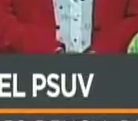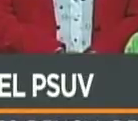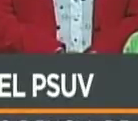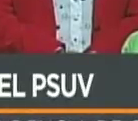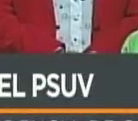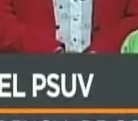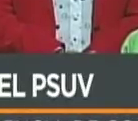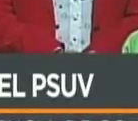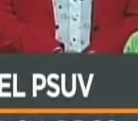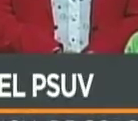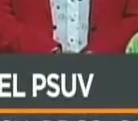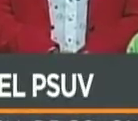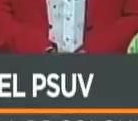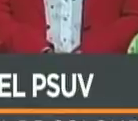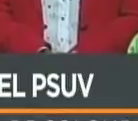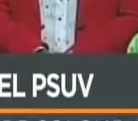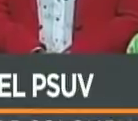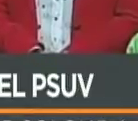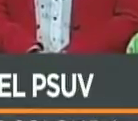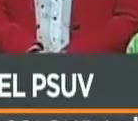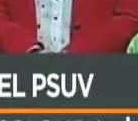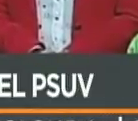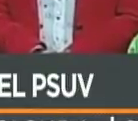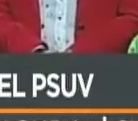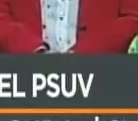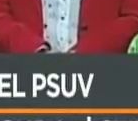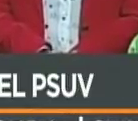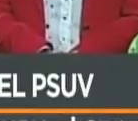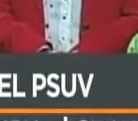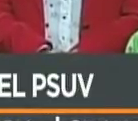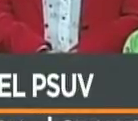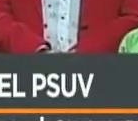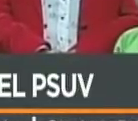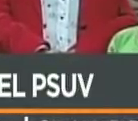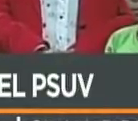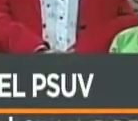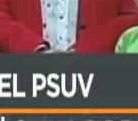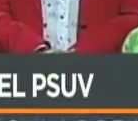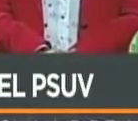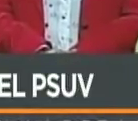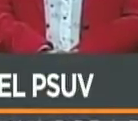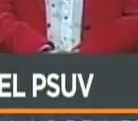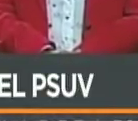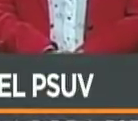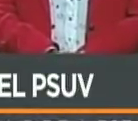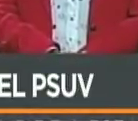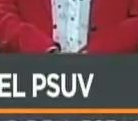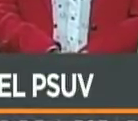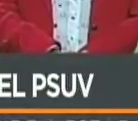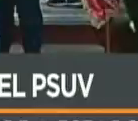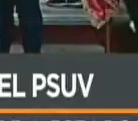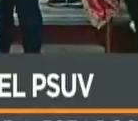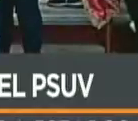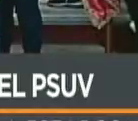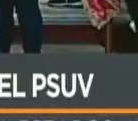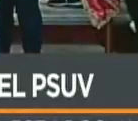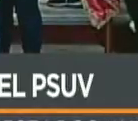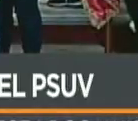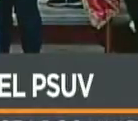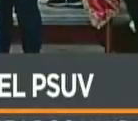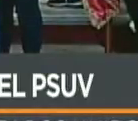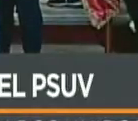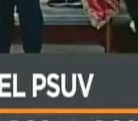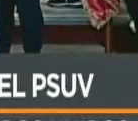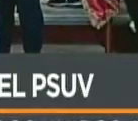acaba de firmar y publicar un decreto donde declara a Venezuela amenaza